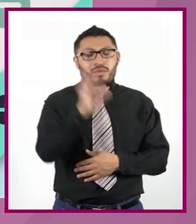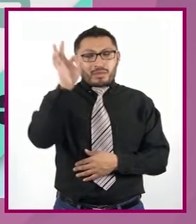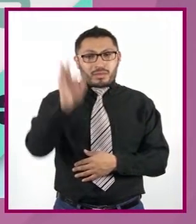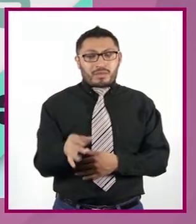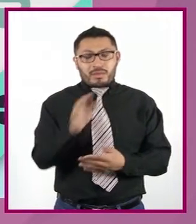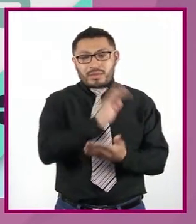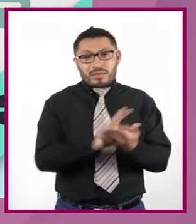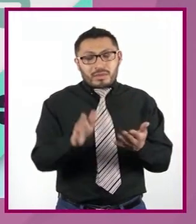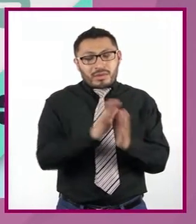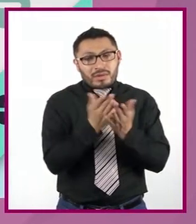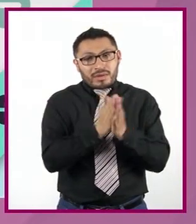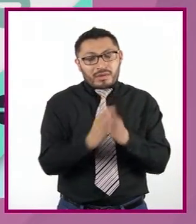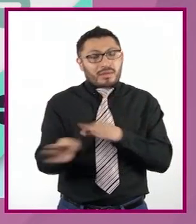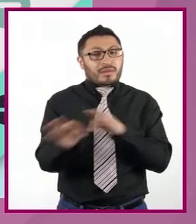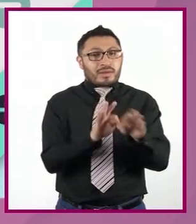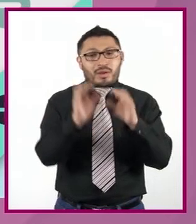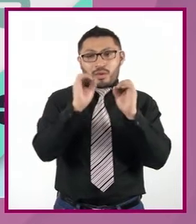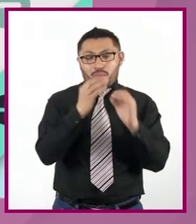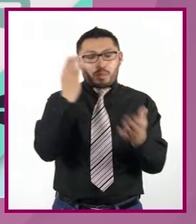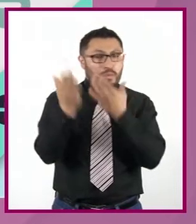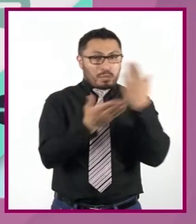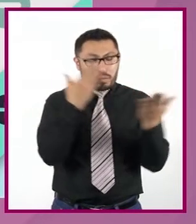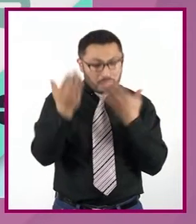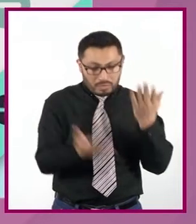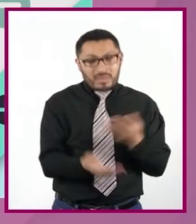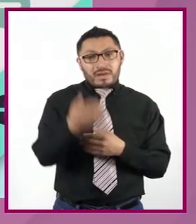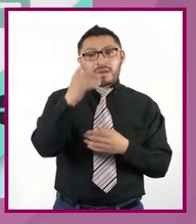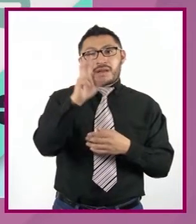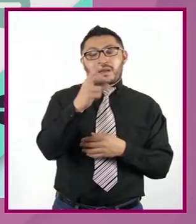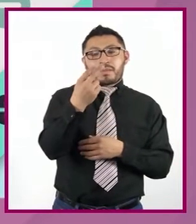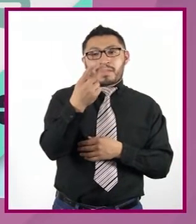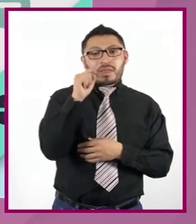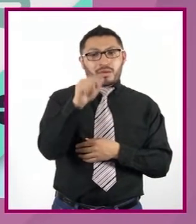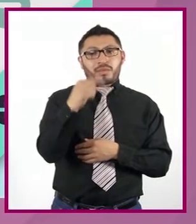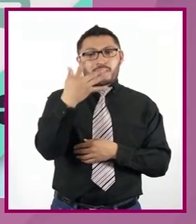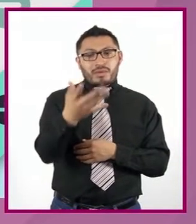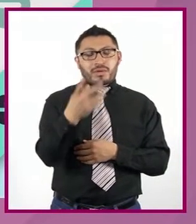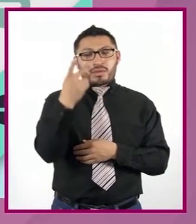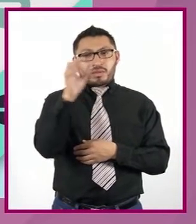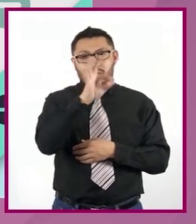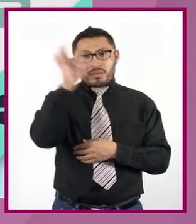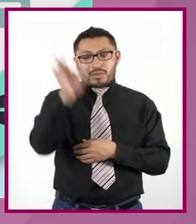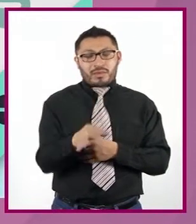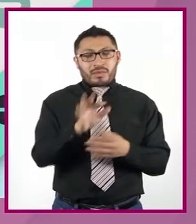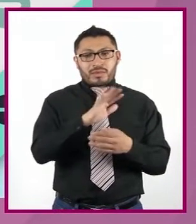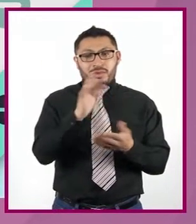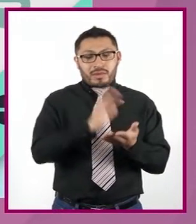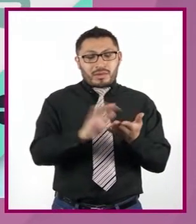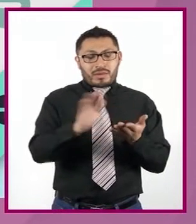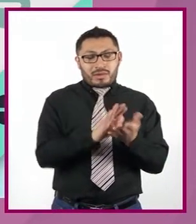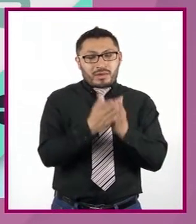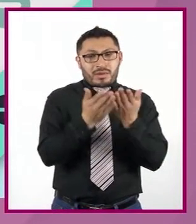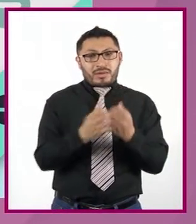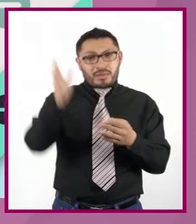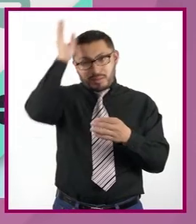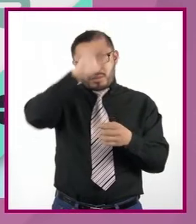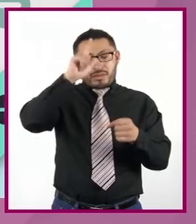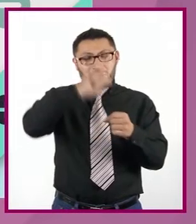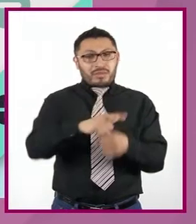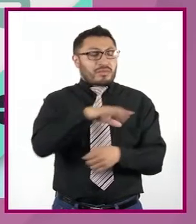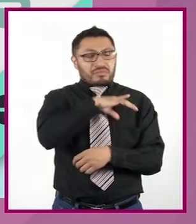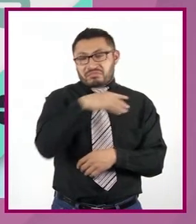27.1% lee libros por trabajo o estudio. El 25.5% lee libros por cultura general y